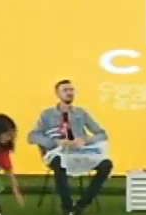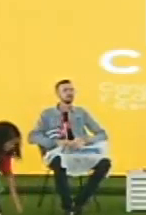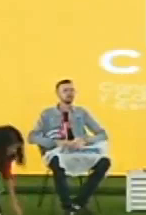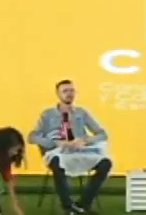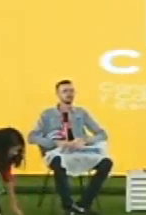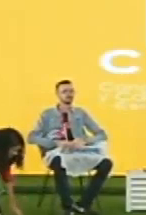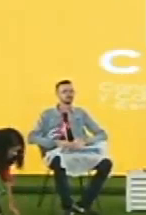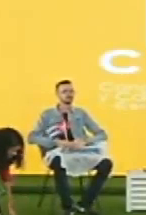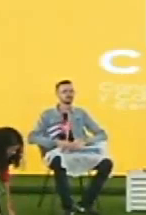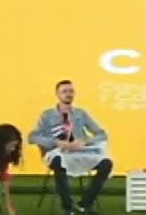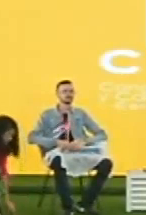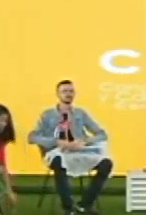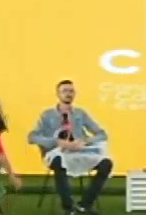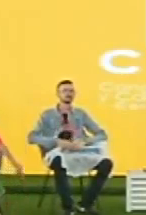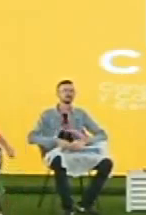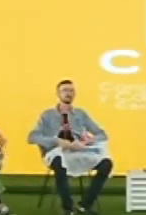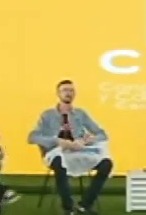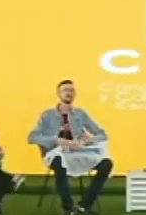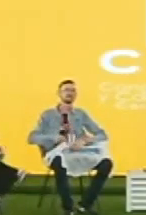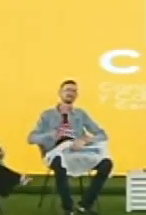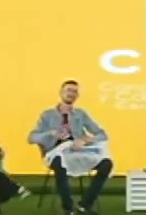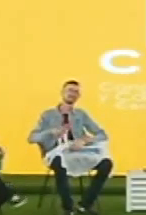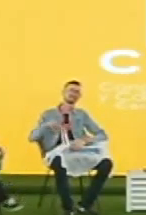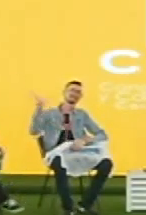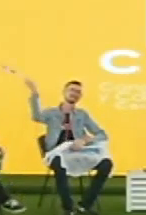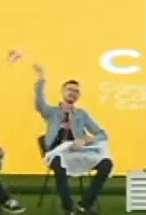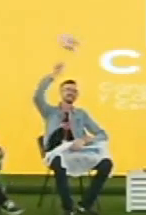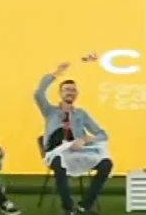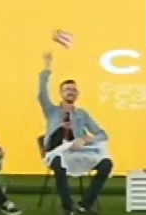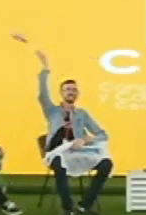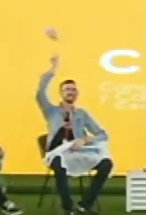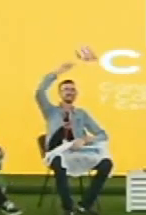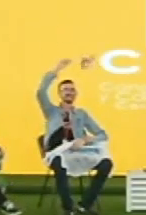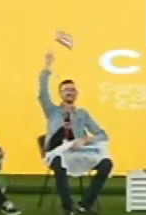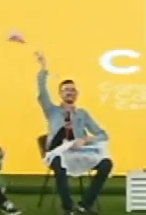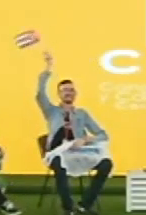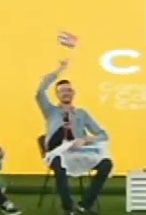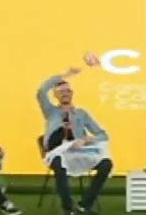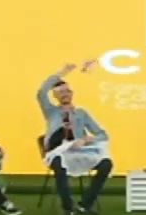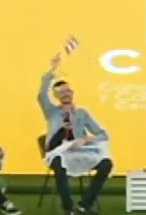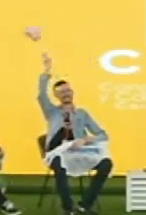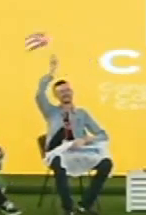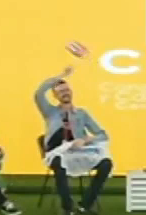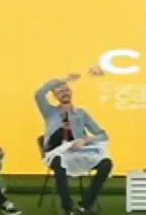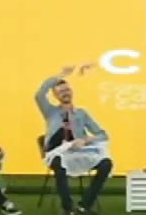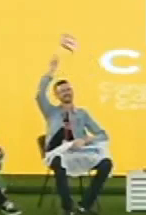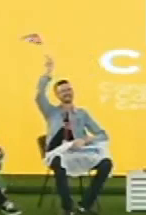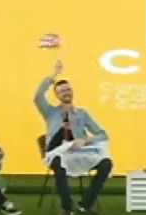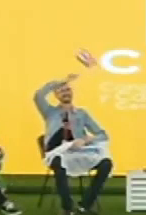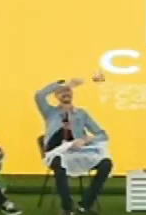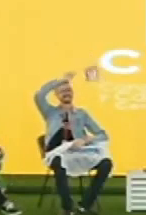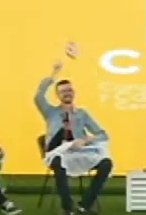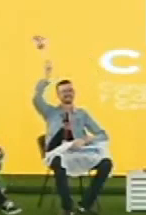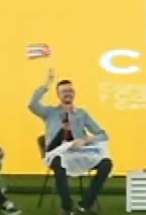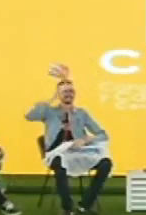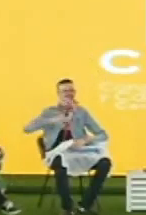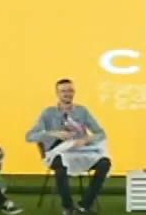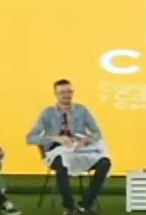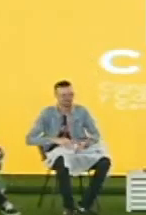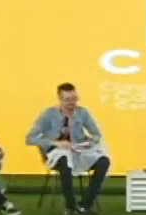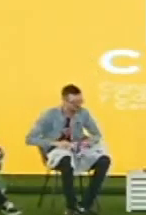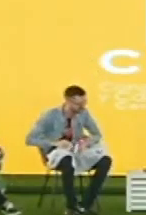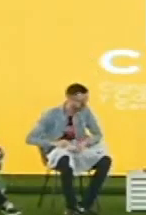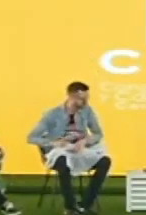nombre del pueblo de Venezuela. Bienvenidos y bienvenidas a su patria. Venezuela es la patria del movimiento estudiantil,